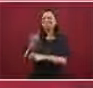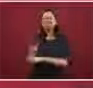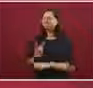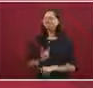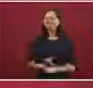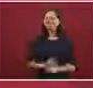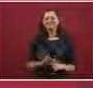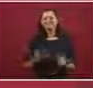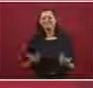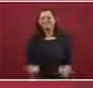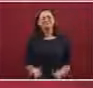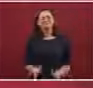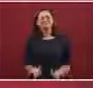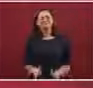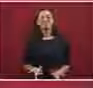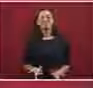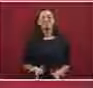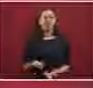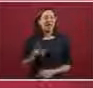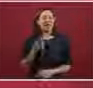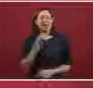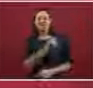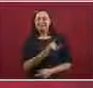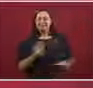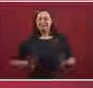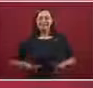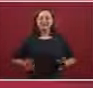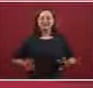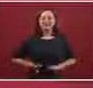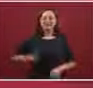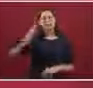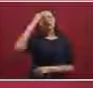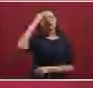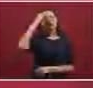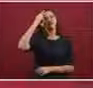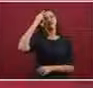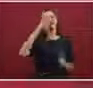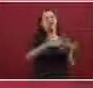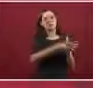Esto viene de la época de Porfirio Díaz